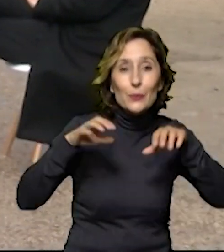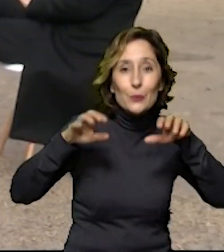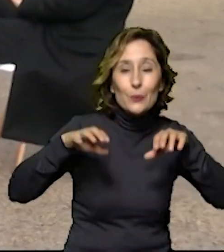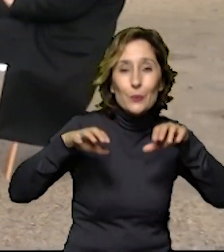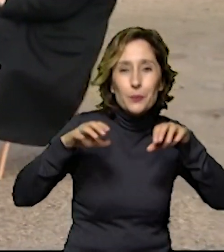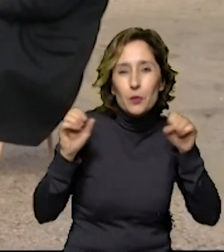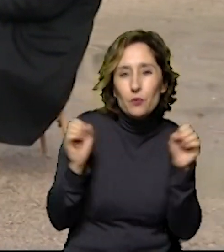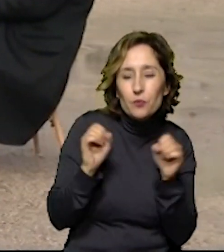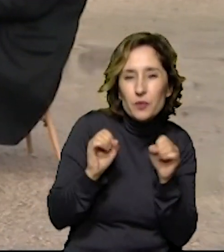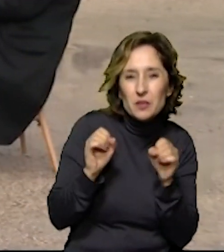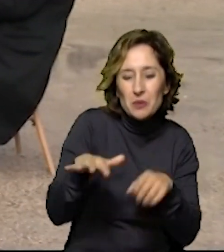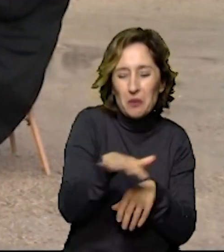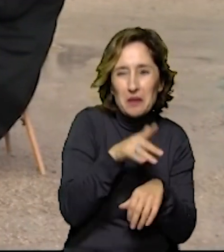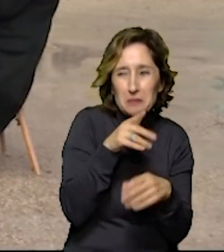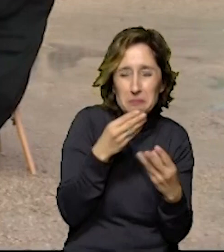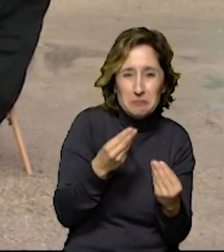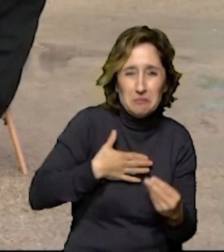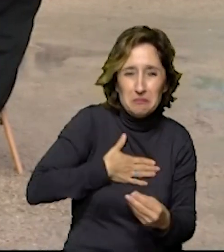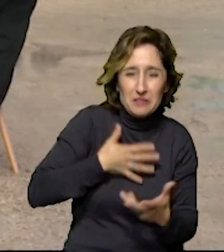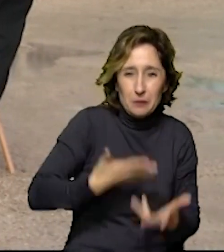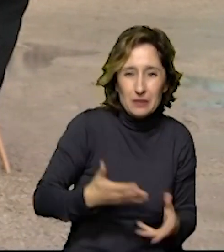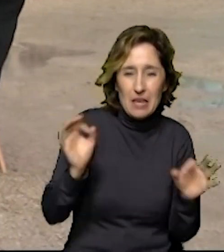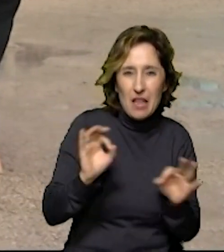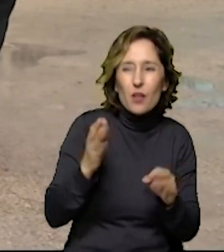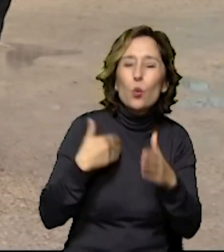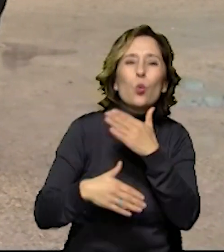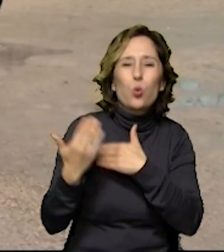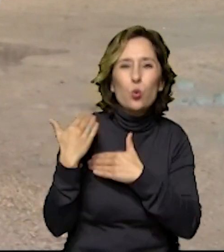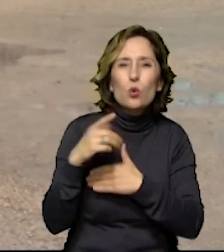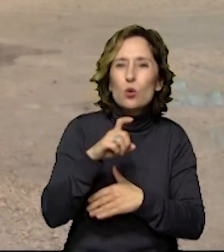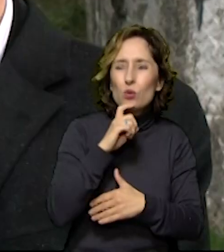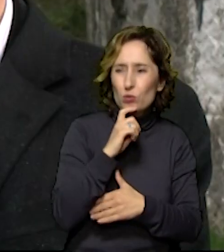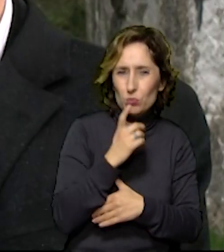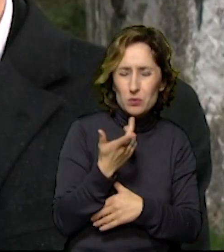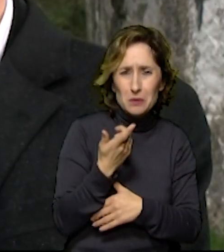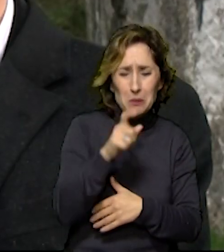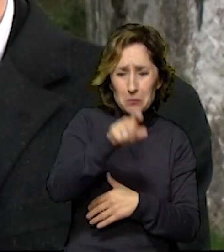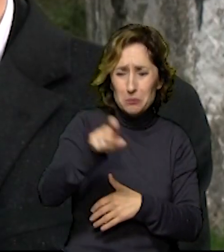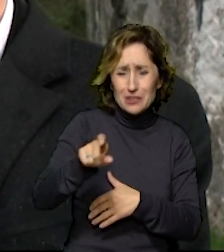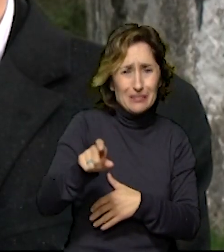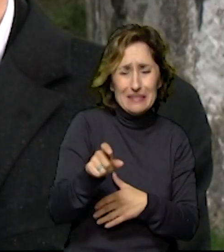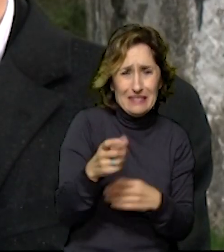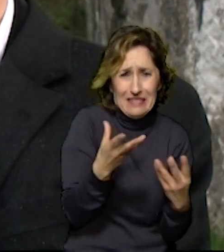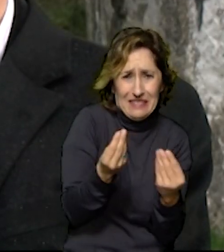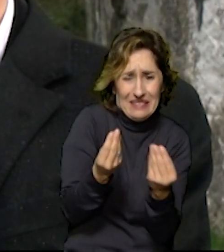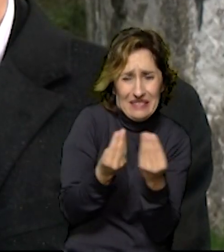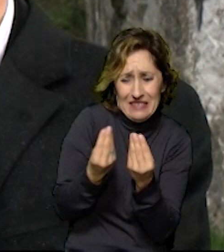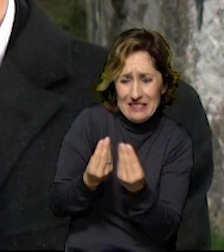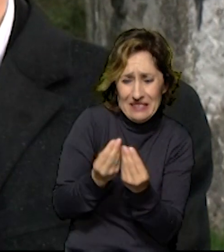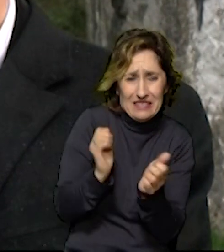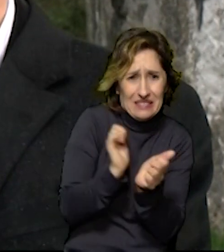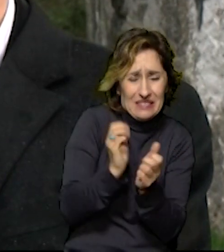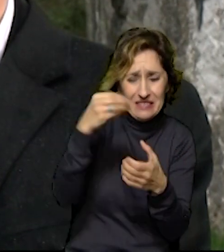hace frío, es un lugar inhóspito. ¿Qué tenía que ser aquello cuando había aquí cientos y cientos de personas